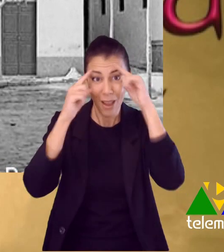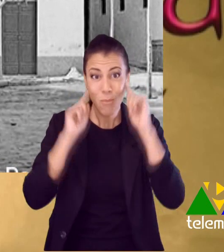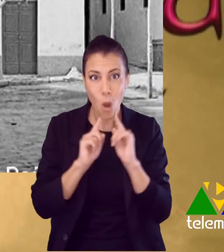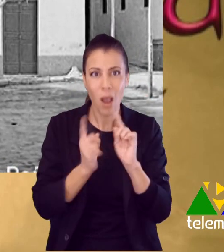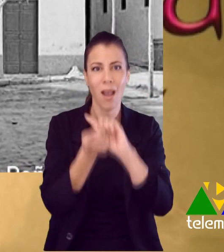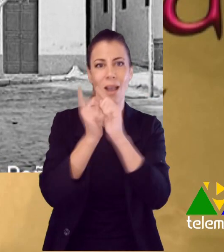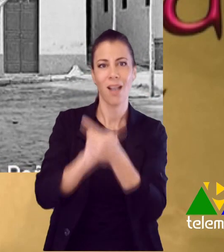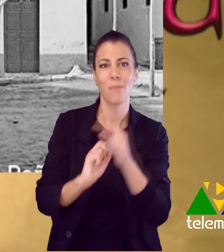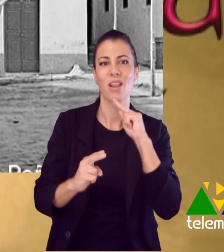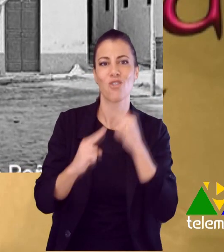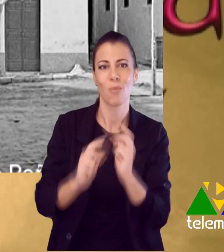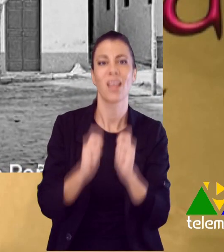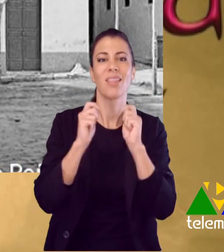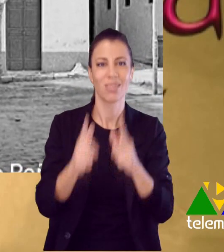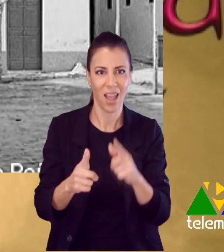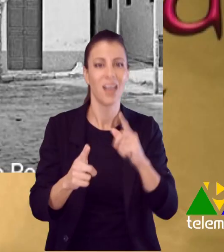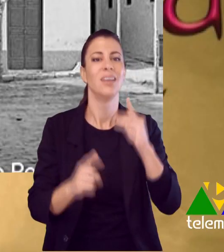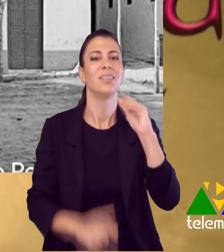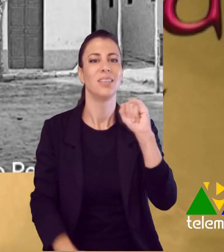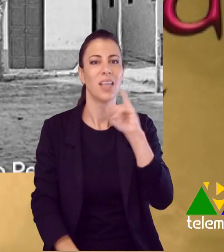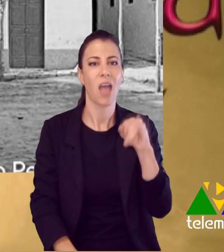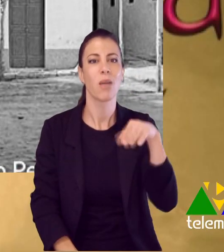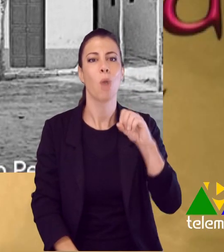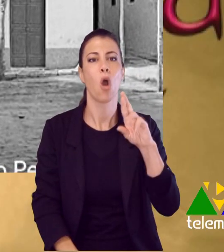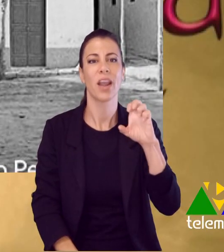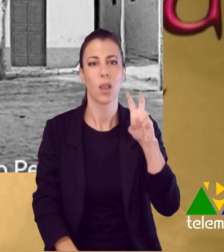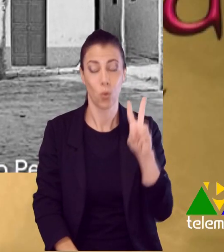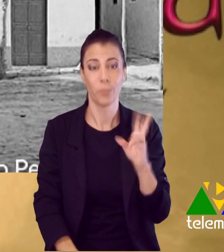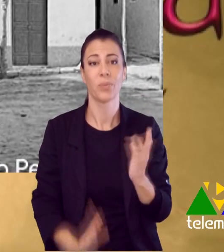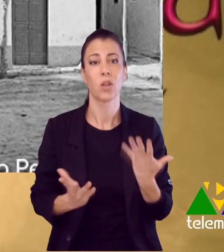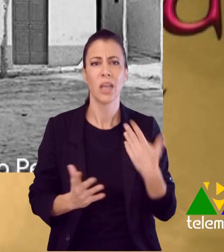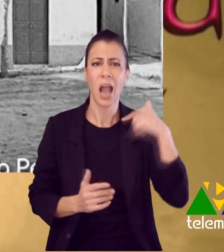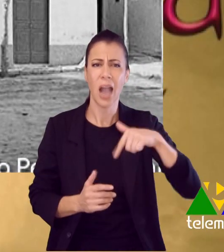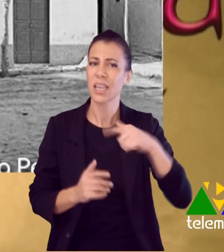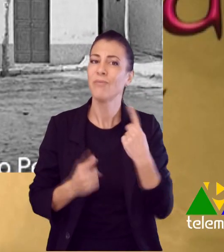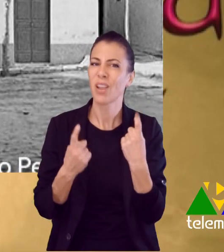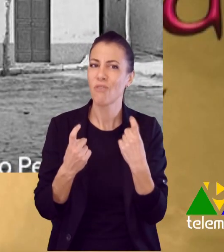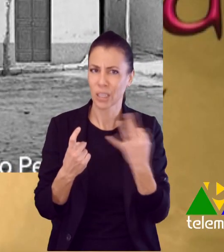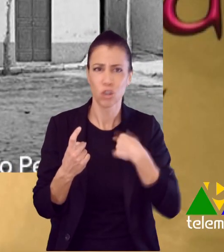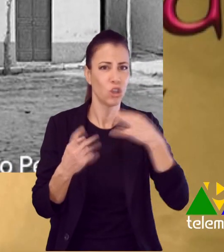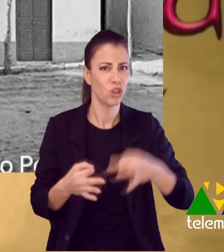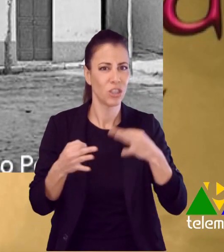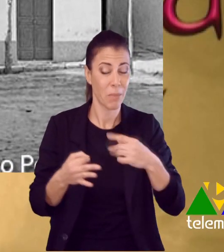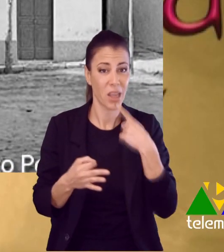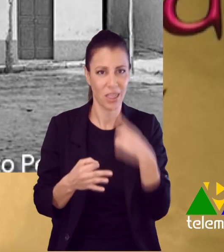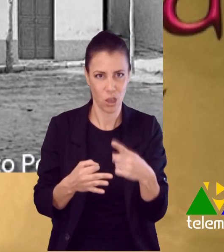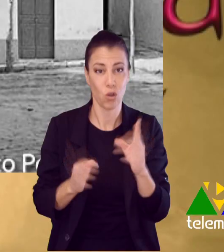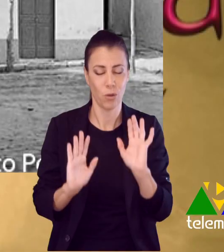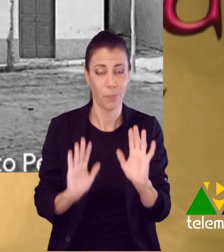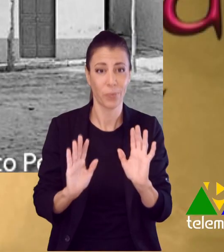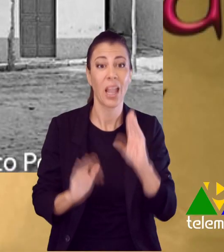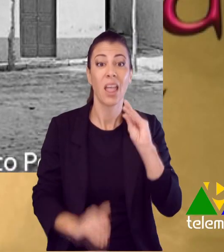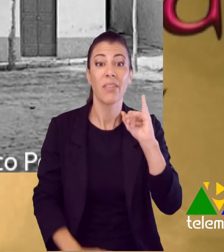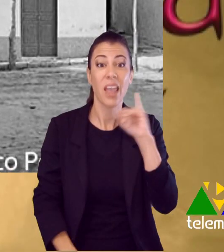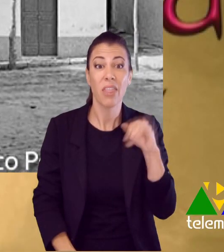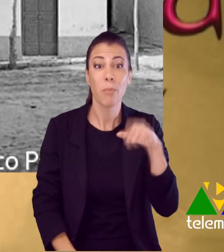le cambia el nombre a la Plaza de la Monja y le pone Plaza Díaz Moreu. Aquí faltaría, yo siempre digo que faltaría, además de Díaz Moreu,